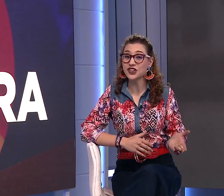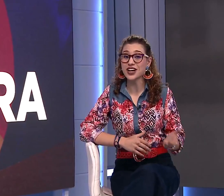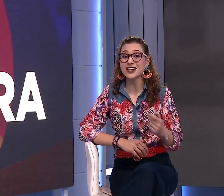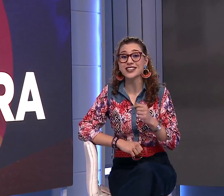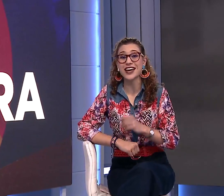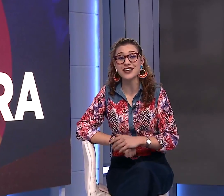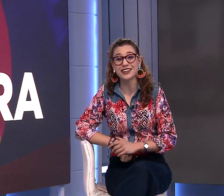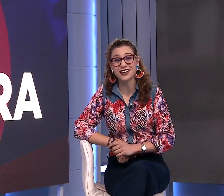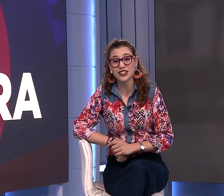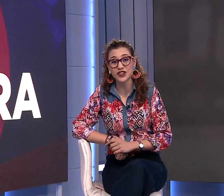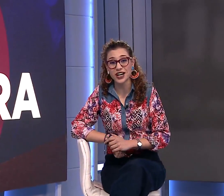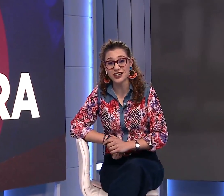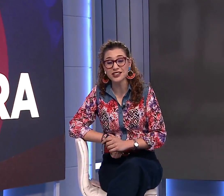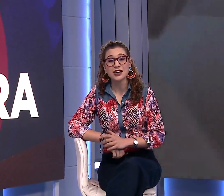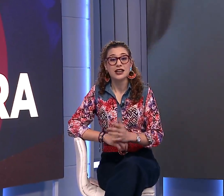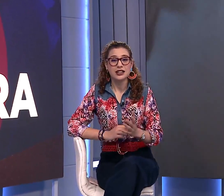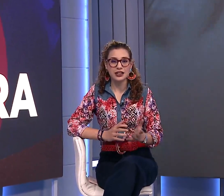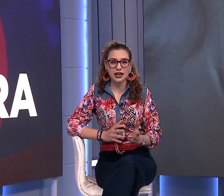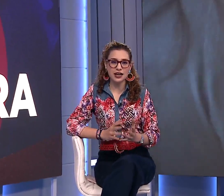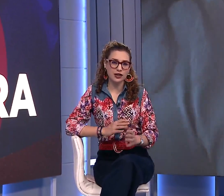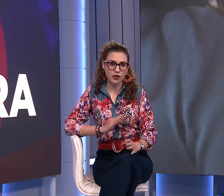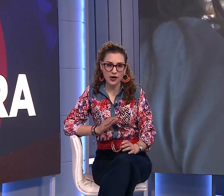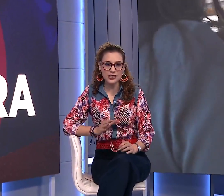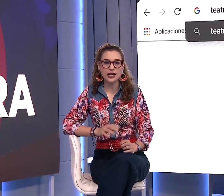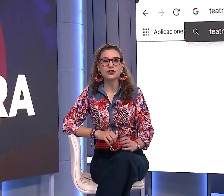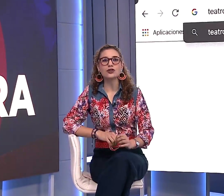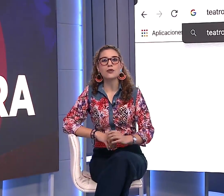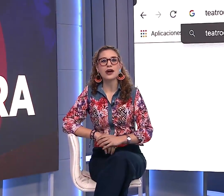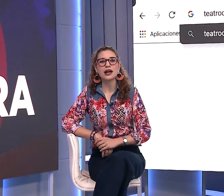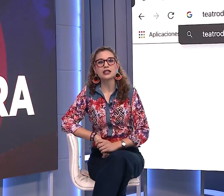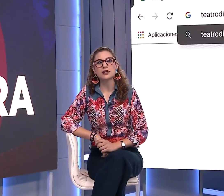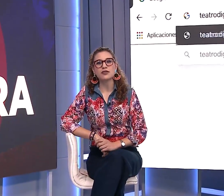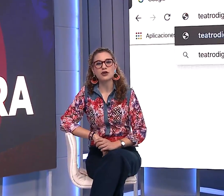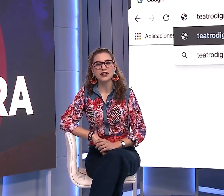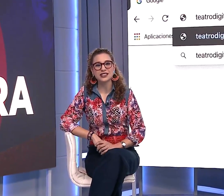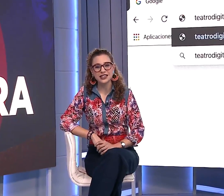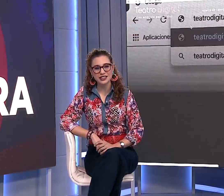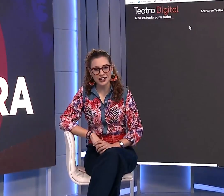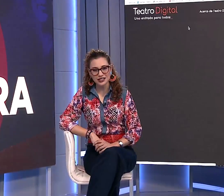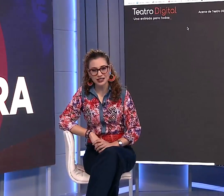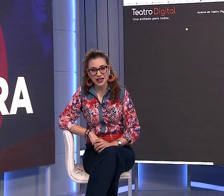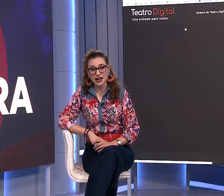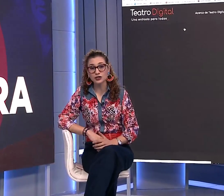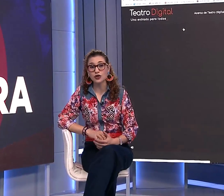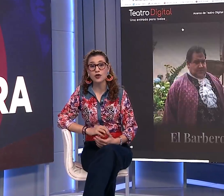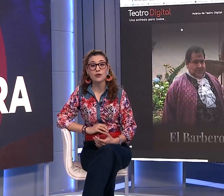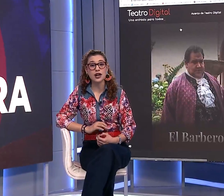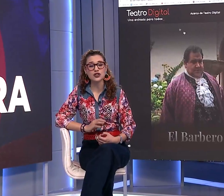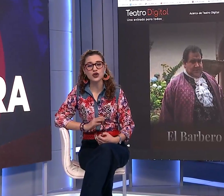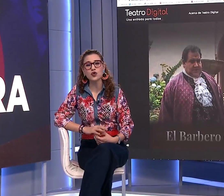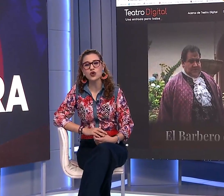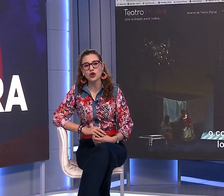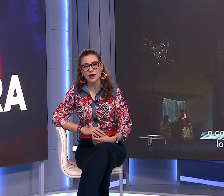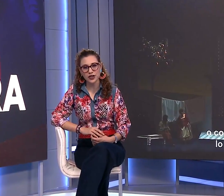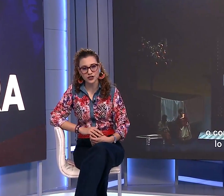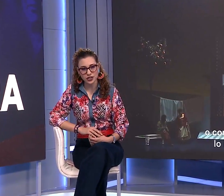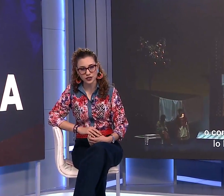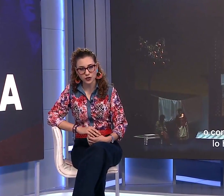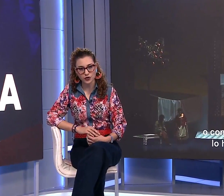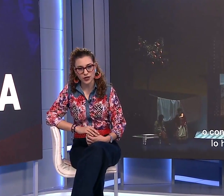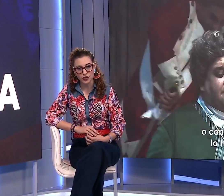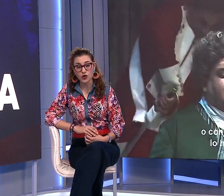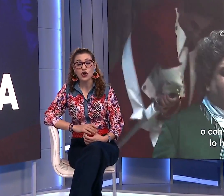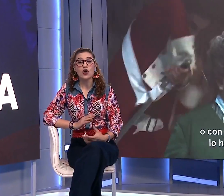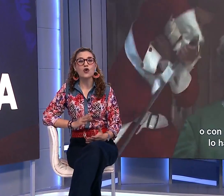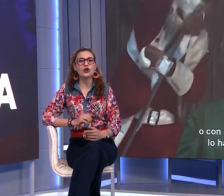artísticas nacionales e internacionales de lo más alto tomarán las plataformas digitales del Teatro Mayor Julio Mario